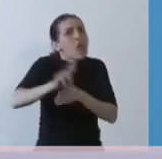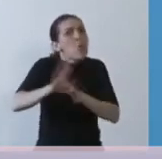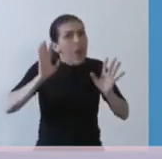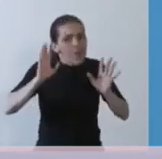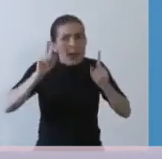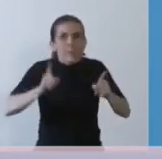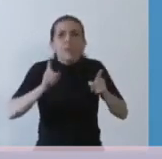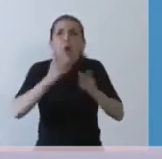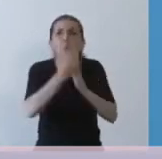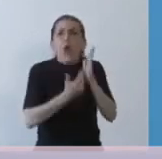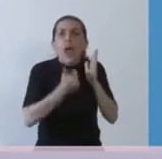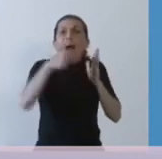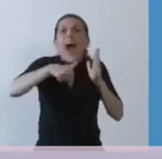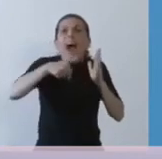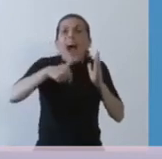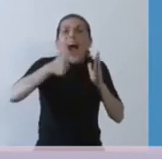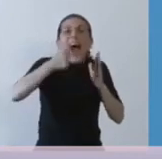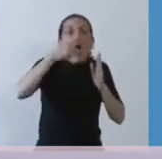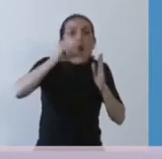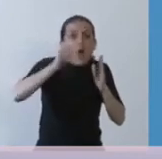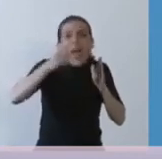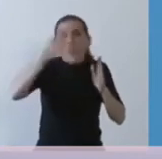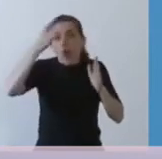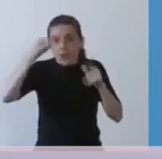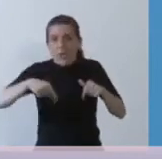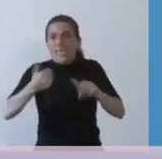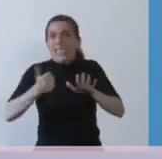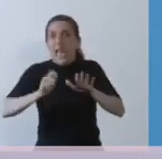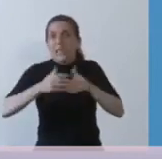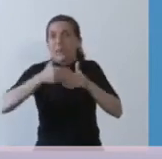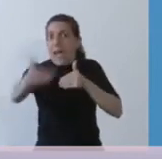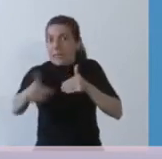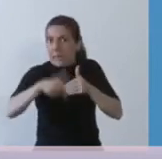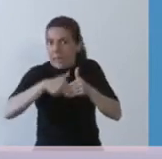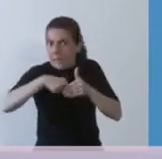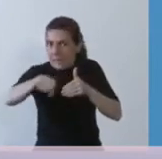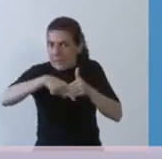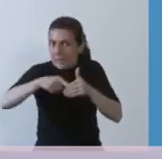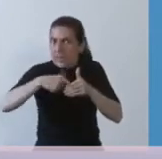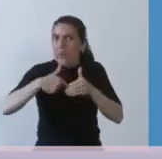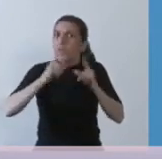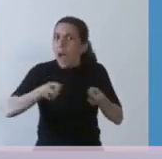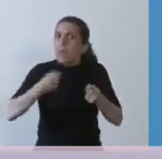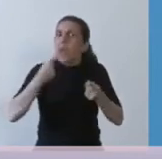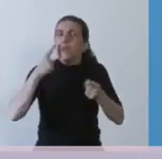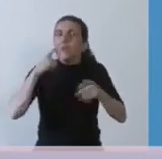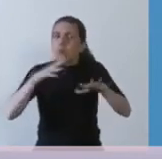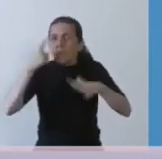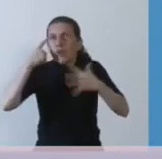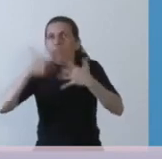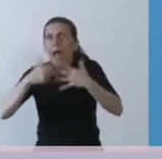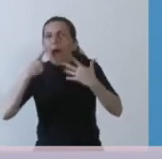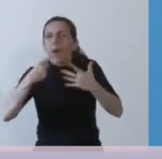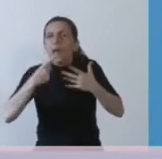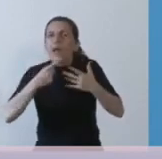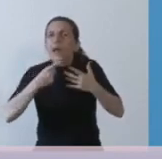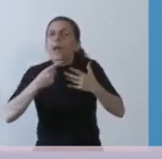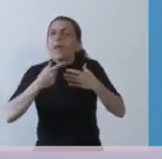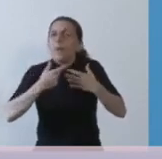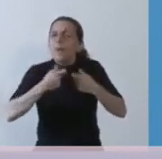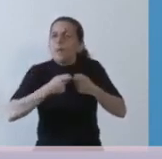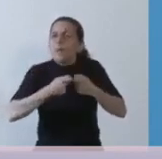Hora 12 por un plazo de 6 meses vamos a Buscar en este contexto particular también ver de expandirlo hacia